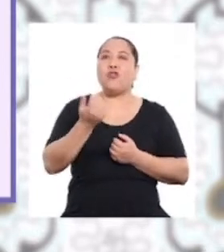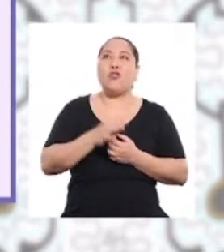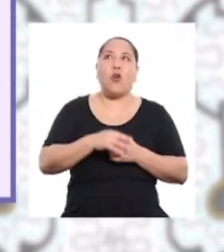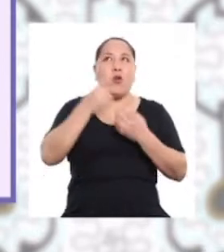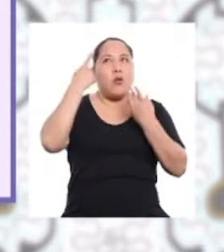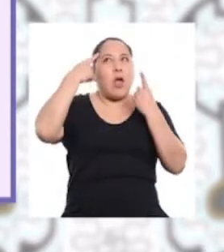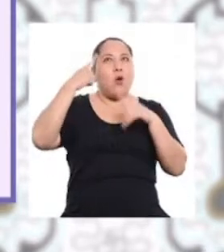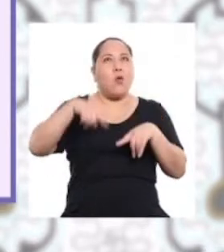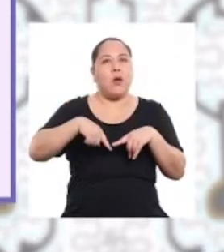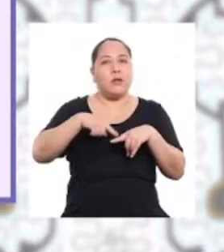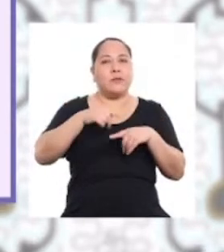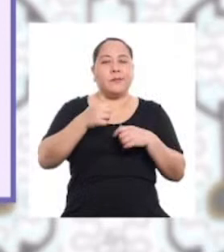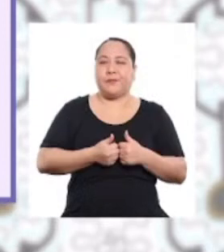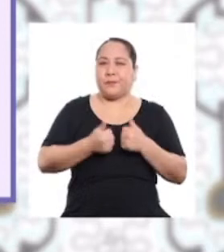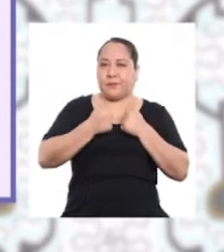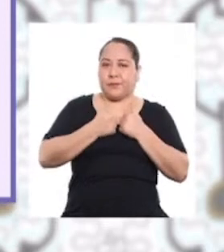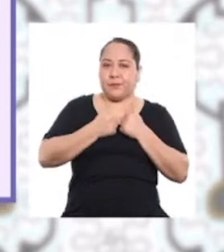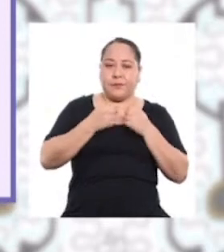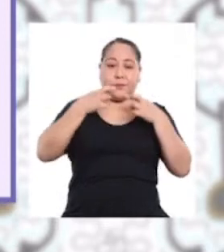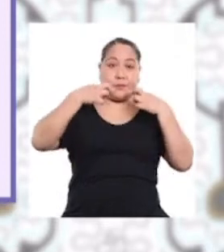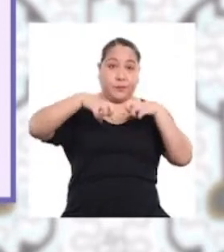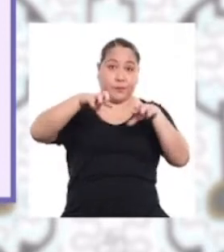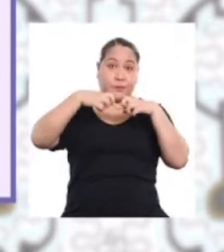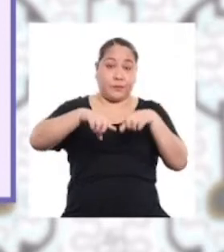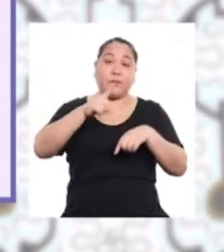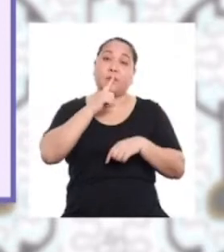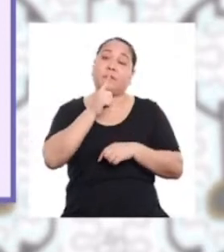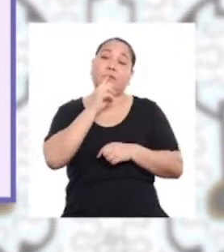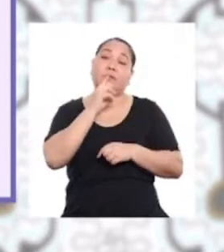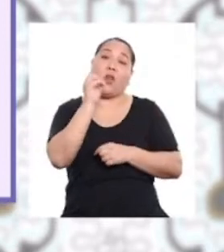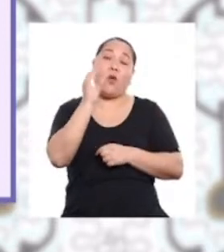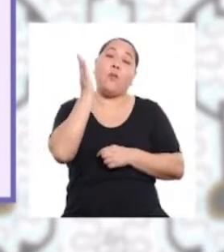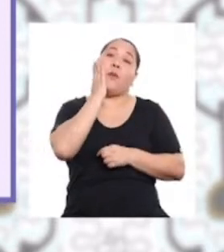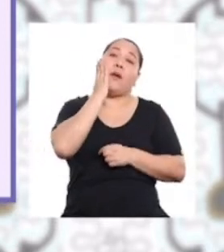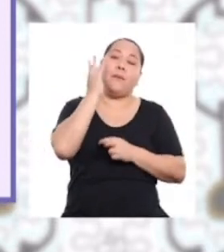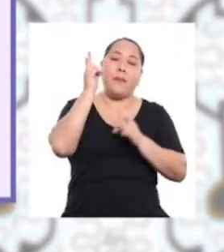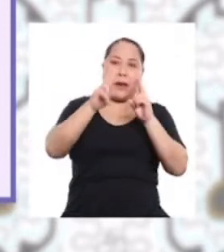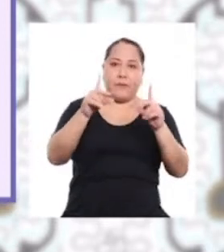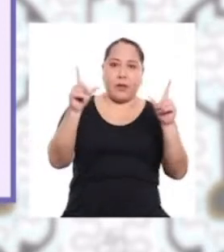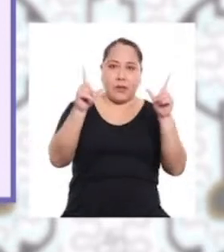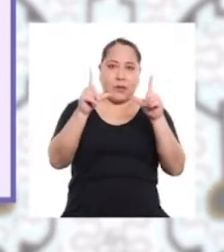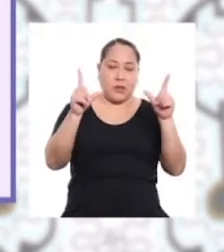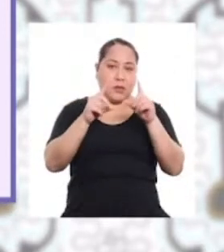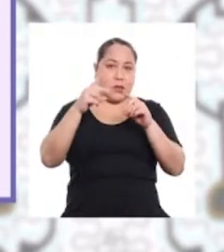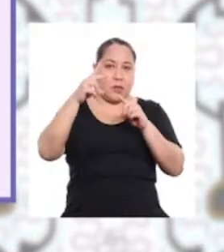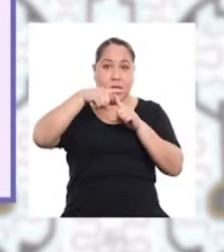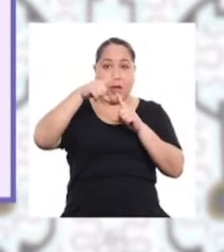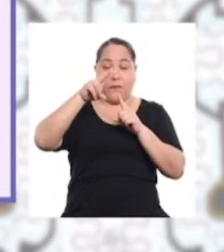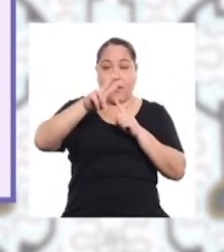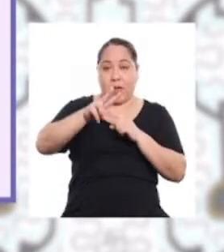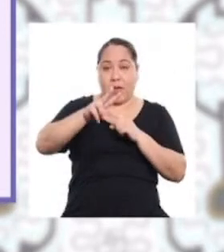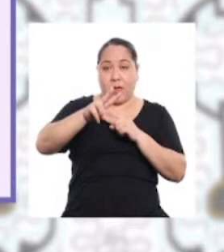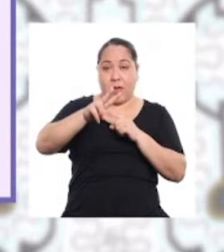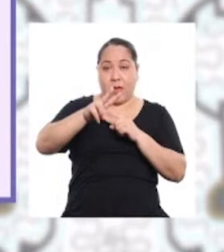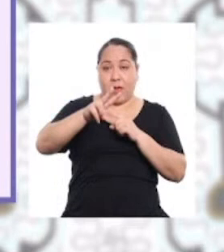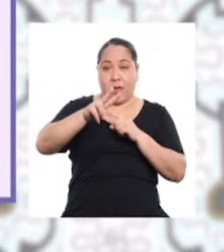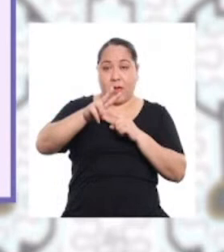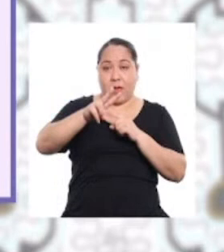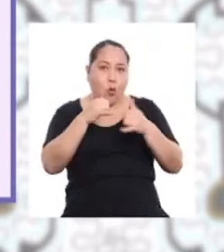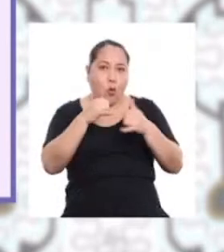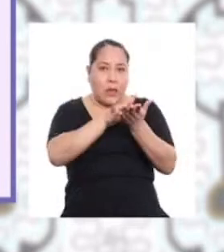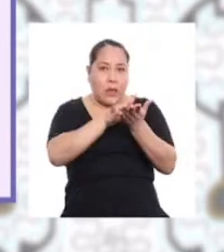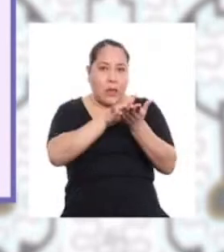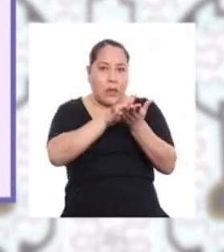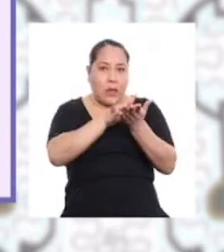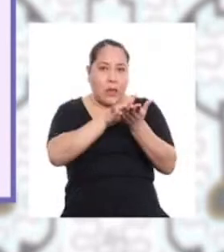de convivencia podría ser pedir permiso a papá o mamá para ver TV o jugar en la tablet u otro.